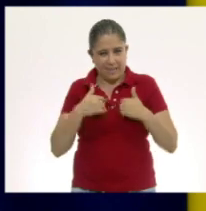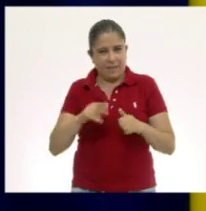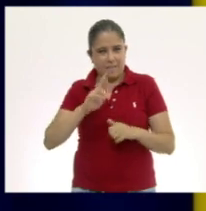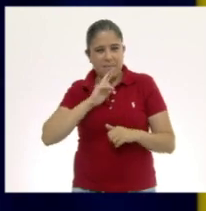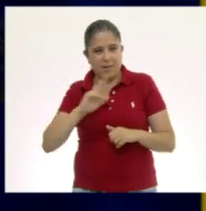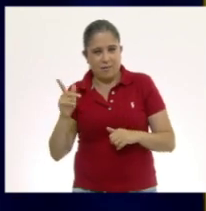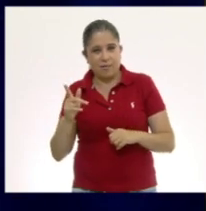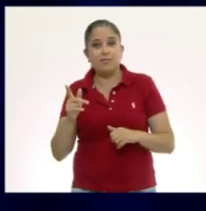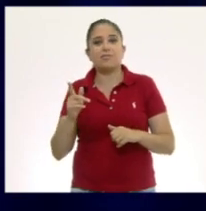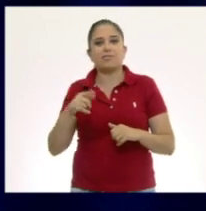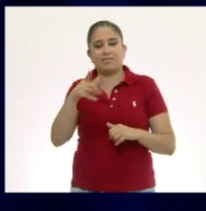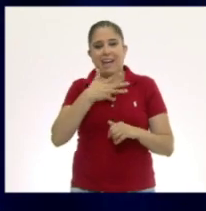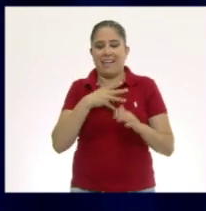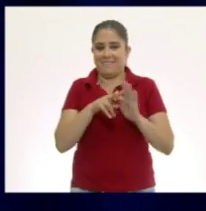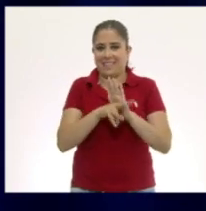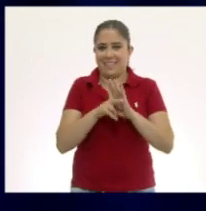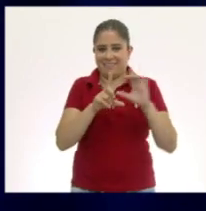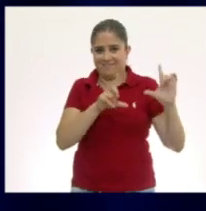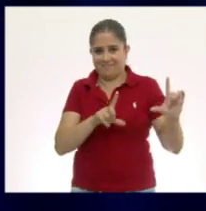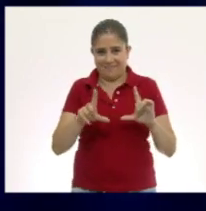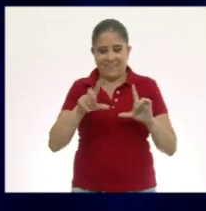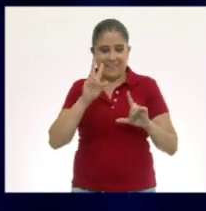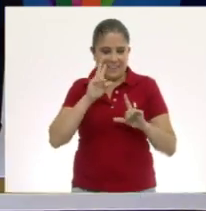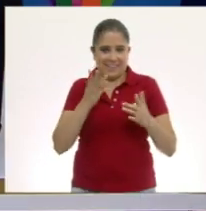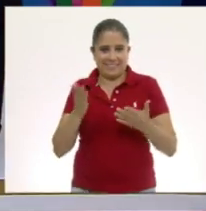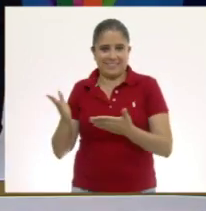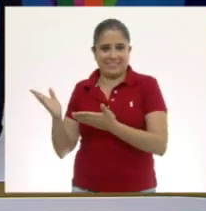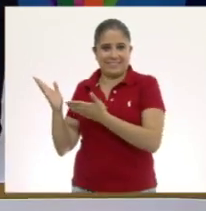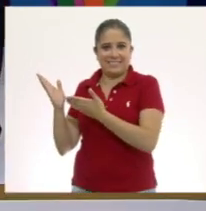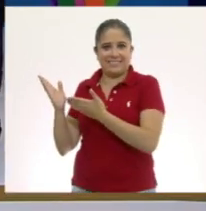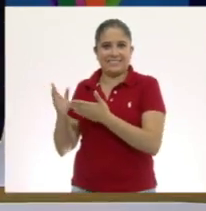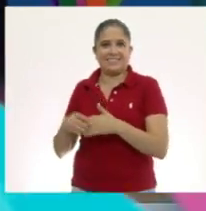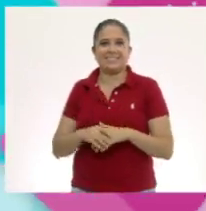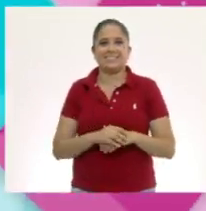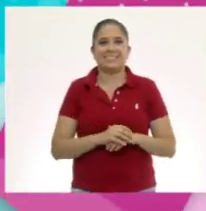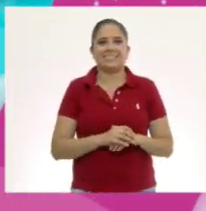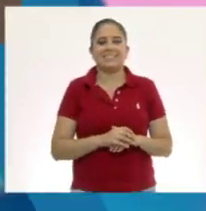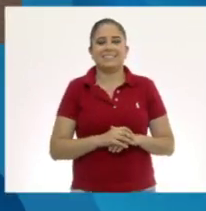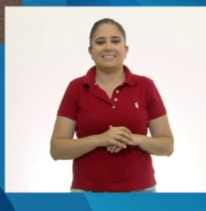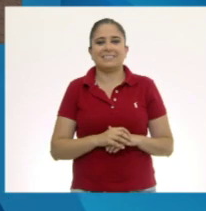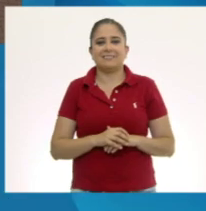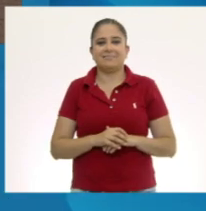mejor, pues tenemos un video. ¿Qué te parece si lo vemos? Me parece muy bien. Vamos.